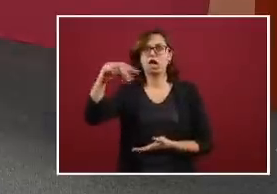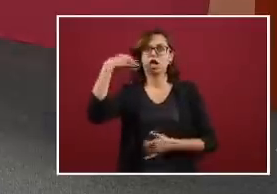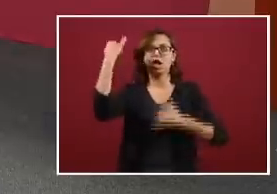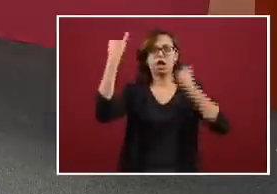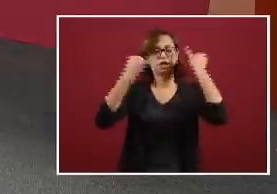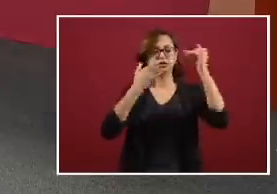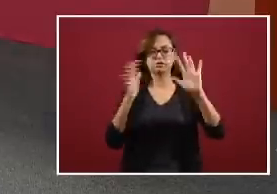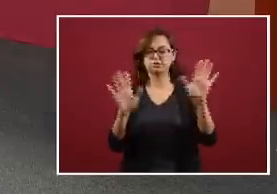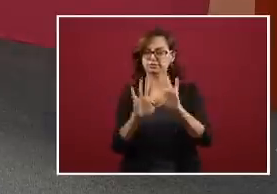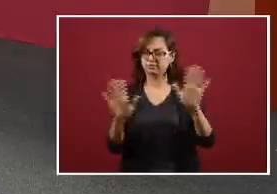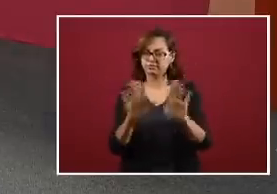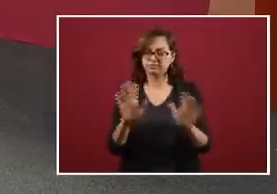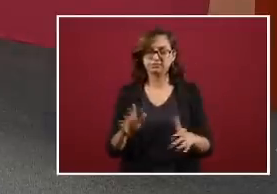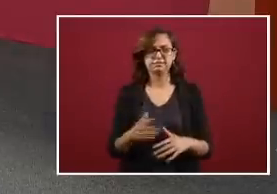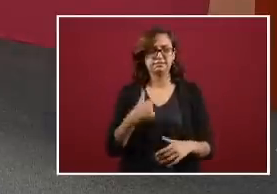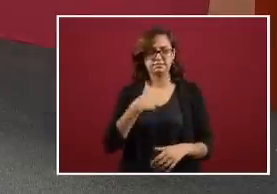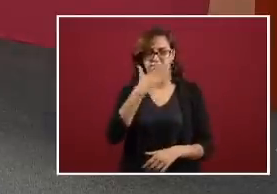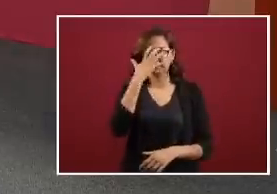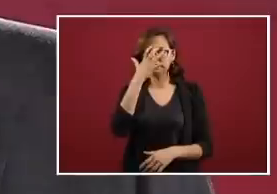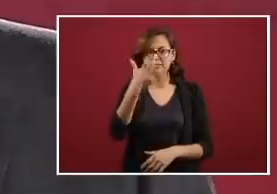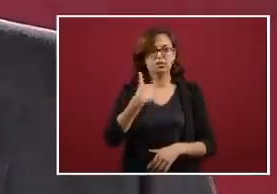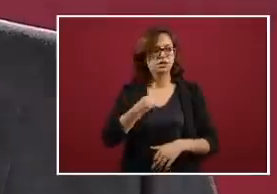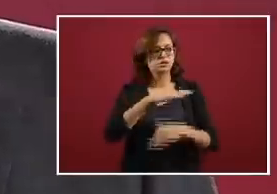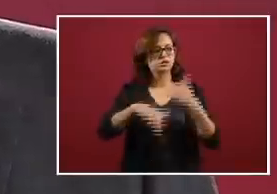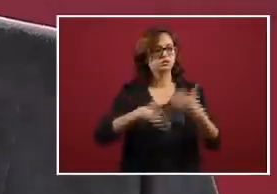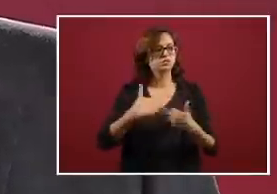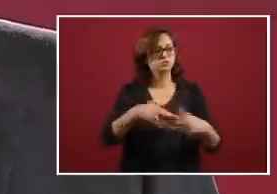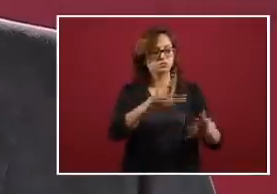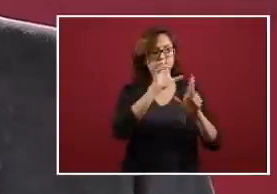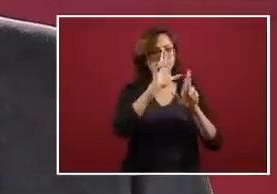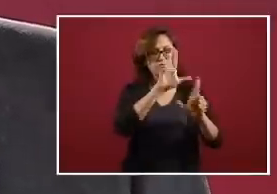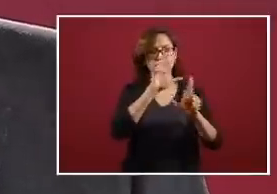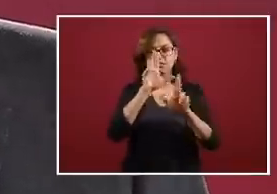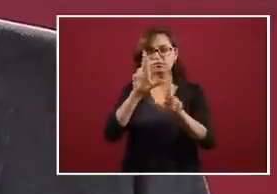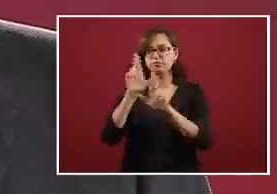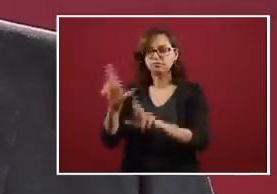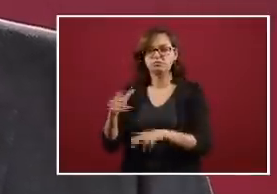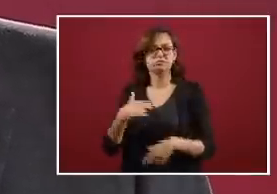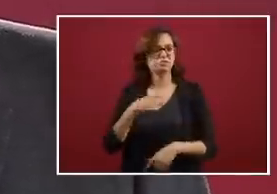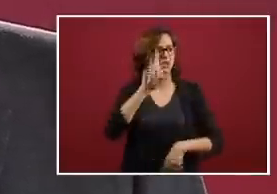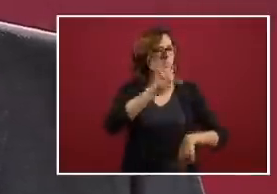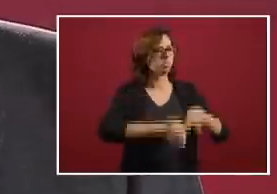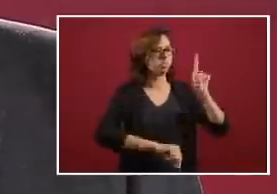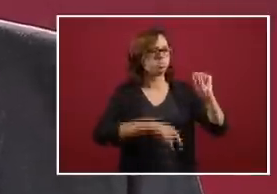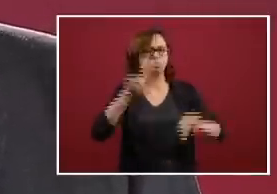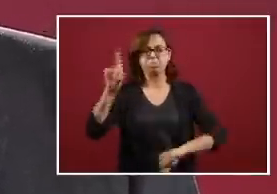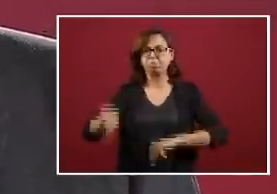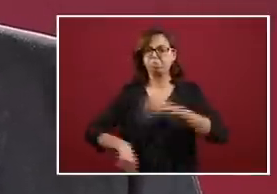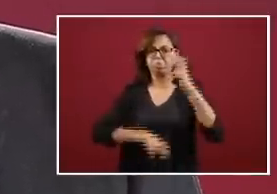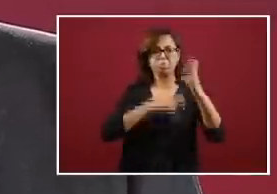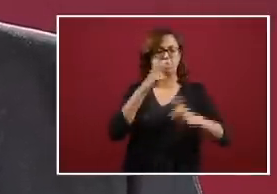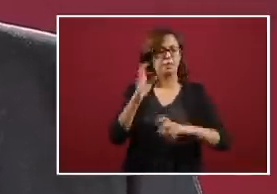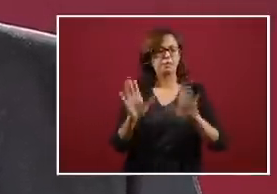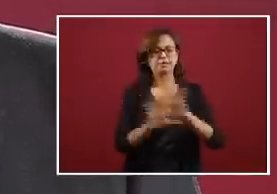respetuosos de todos, no humillar, no ofender a nadie